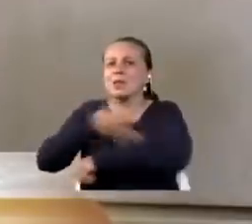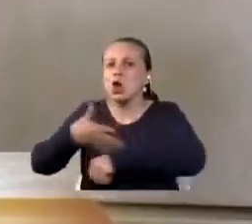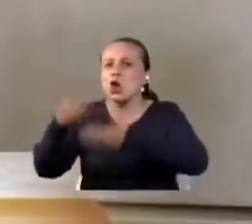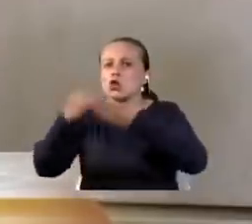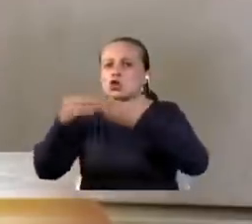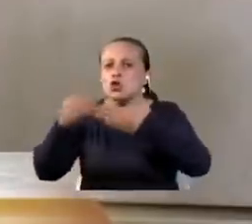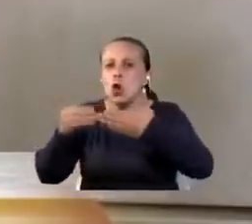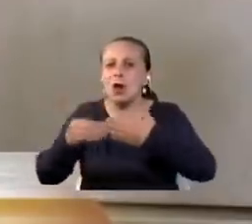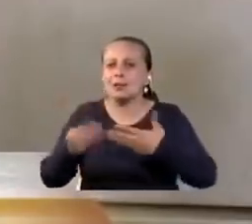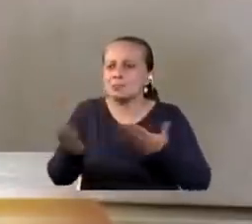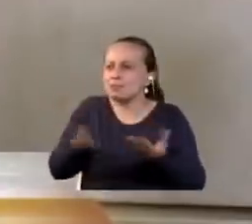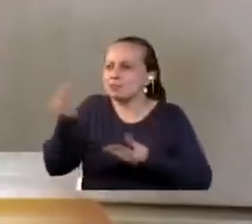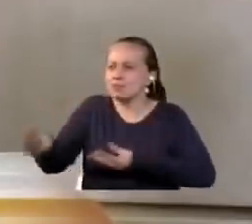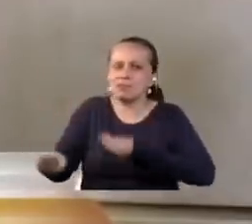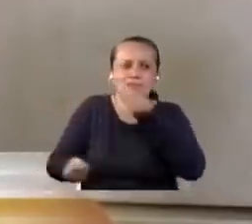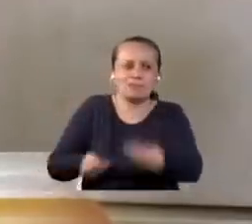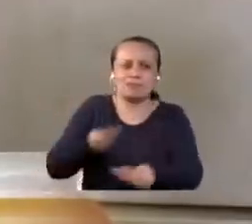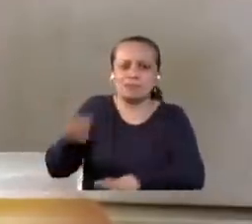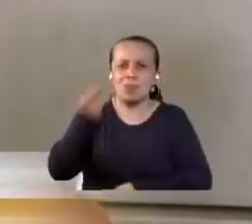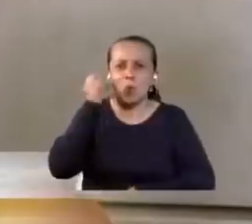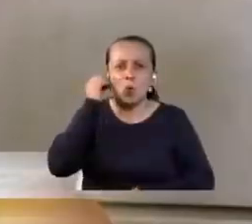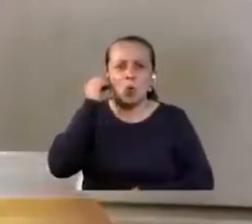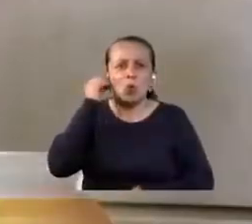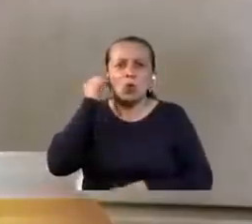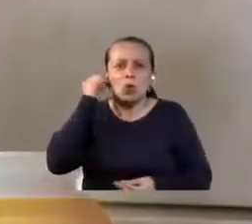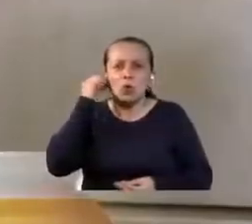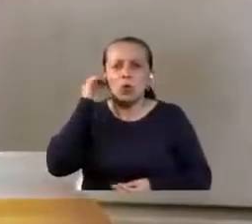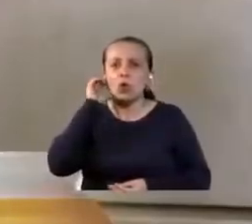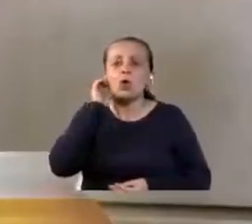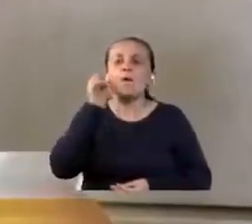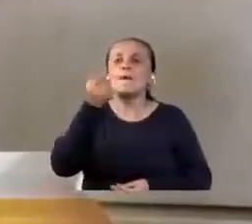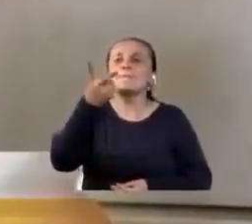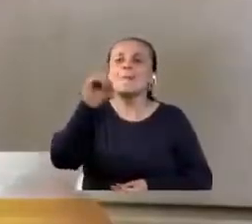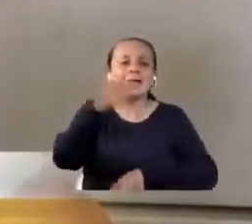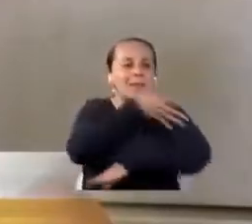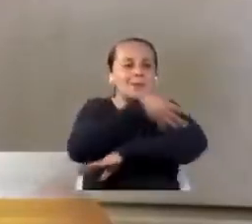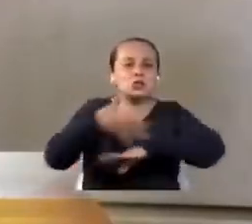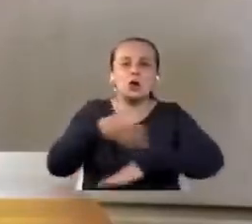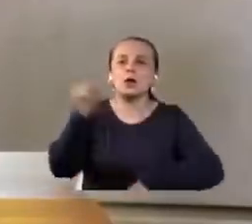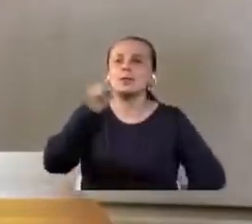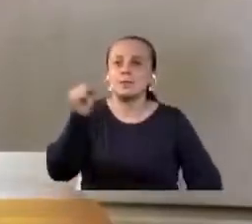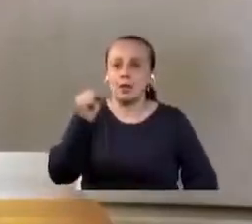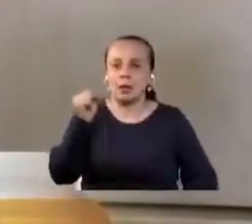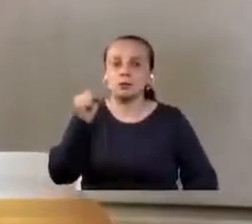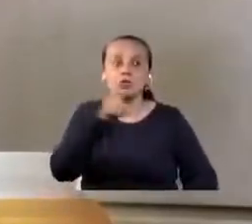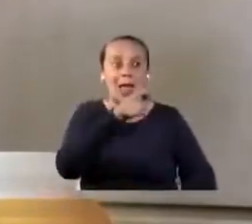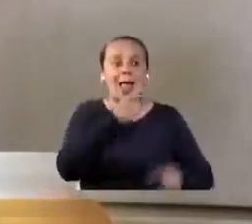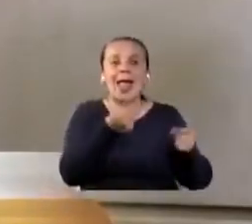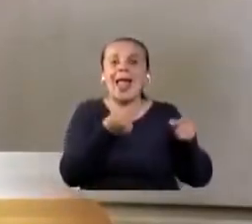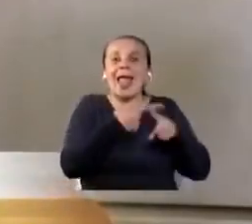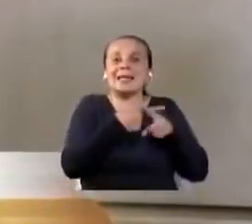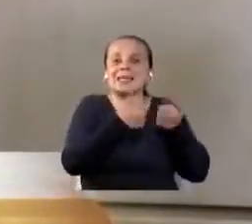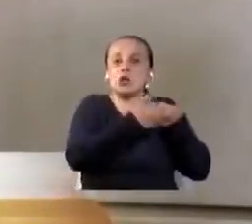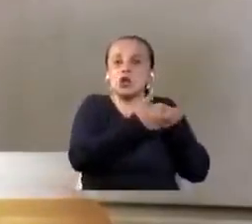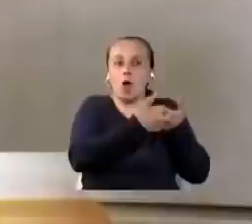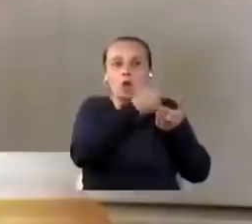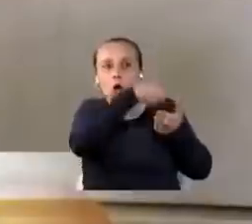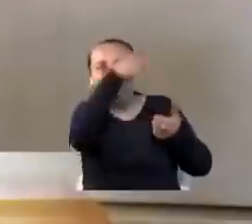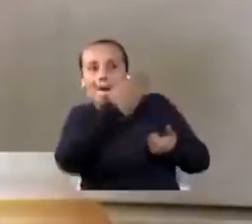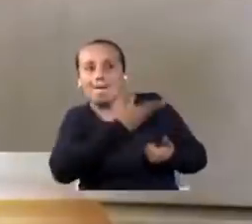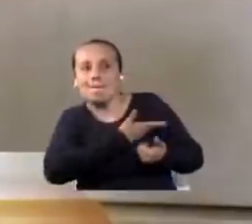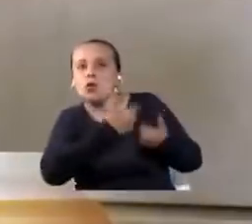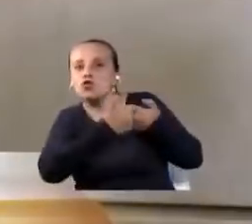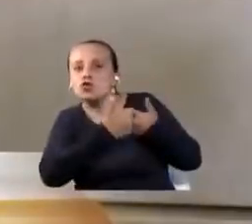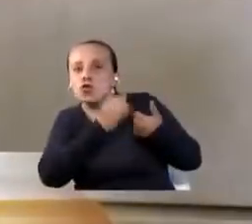dólares de sobornos, 20 millones de pesos que el exnovio de la mamá de Paloma Valencia